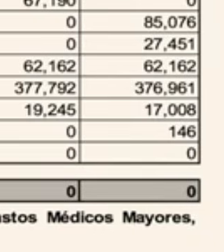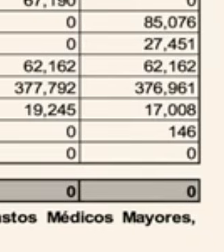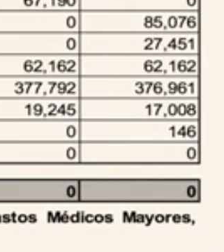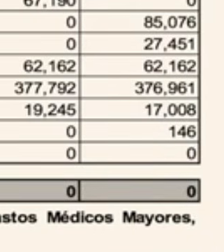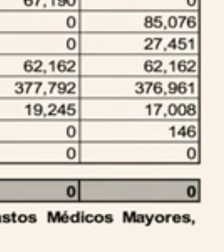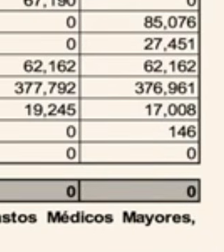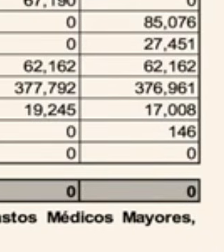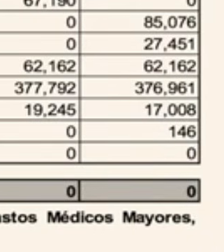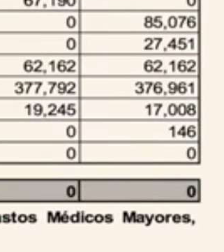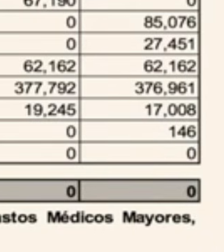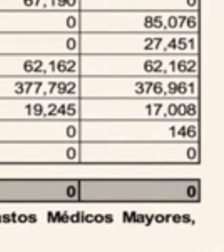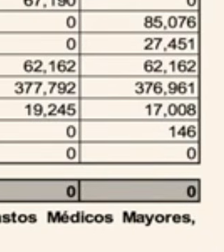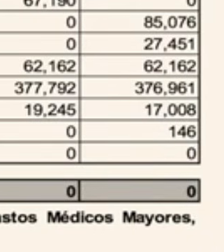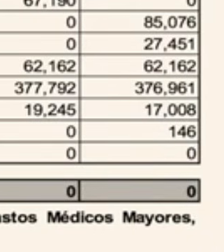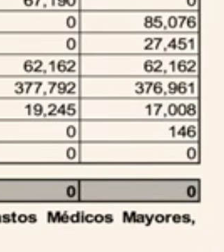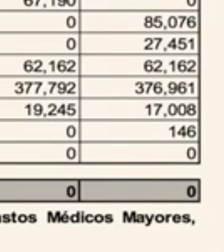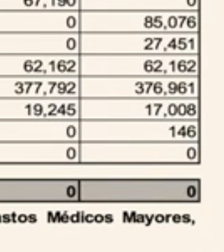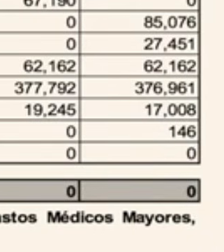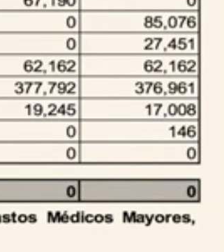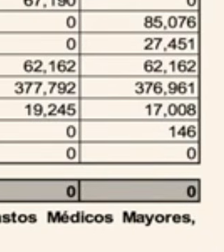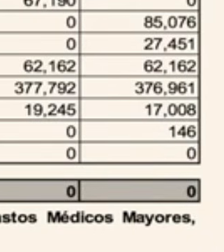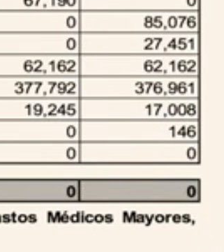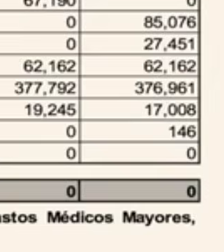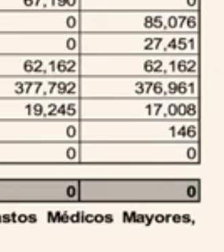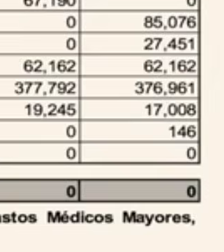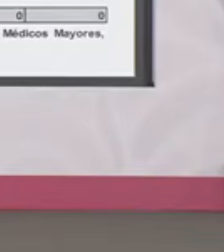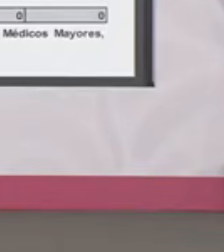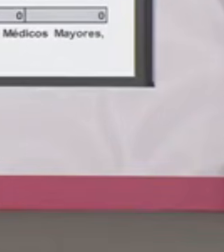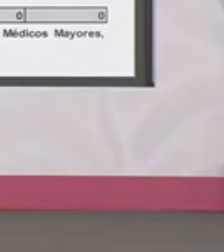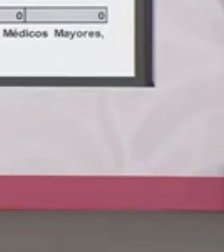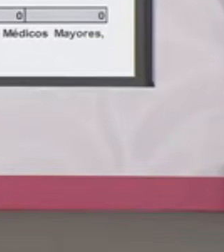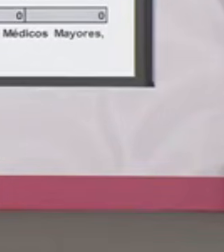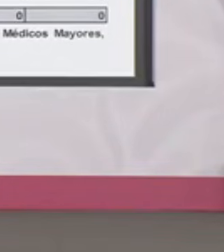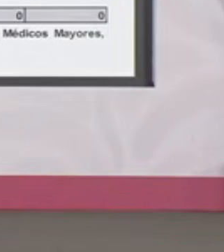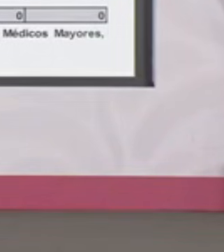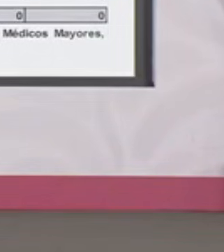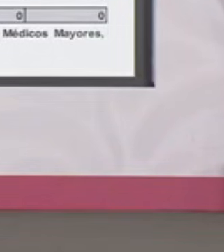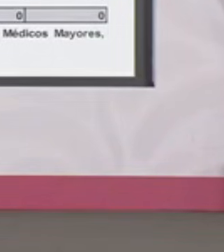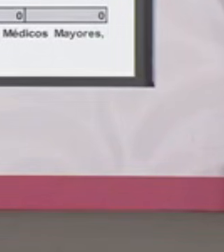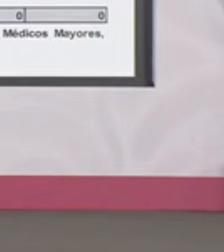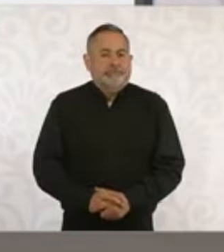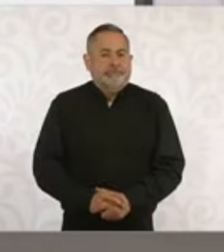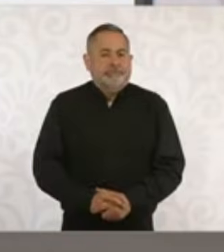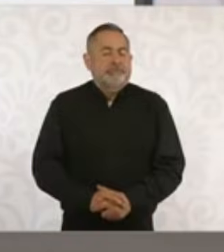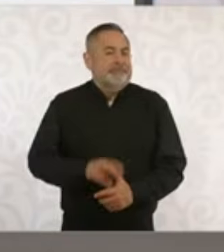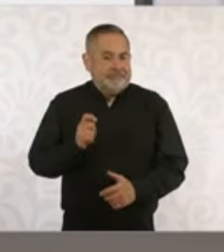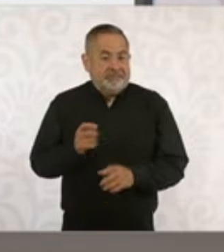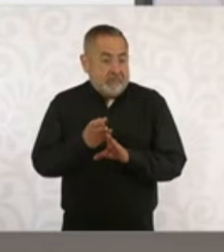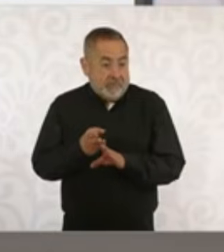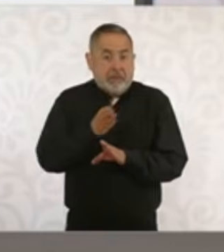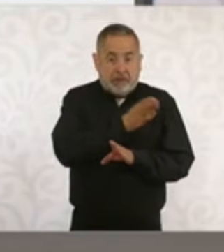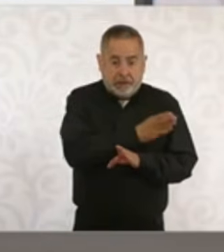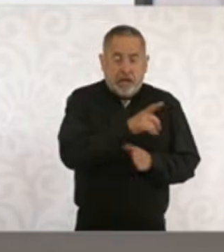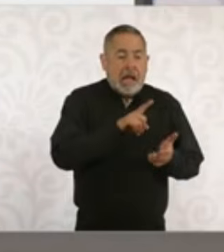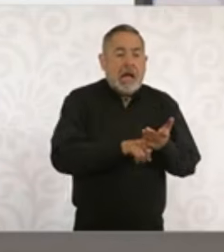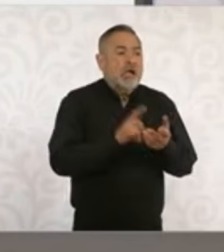es que si no nos acordamos. Entonces, antes tenían seguro de gastos médicos mayores,